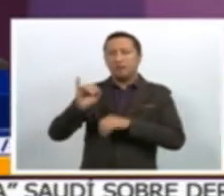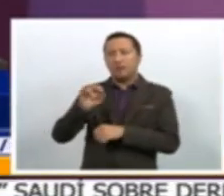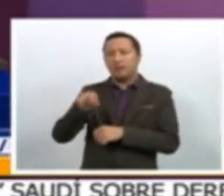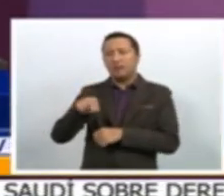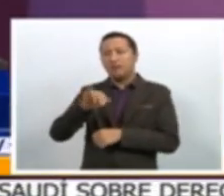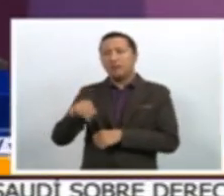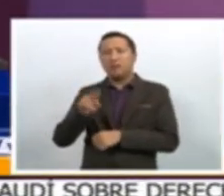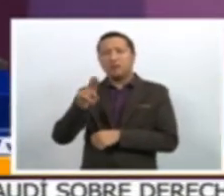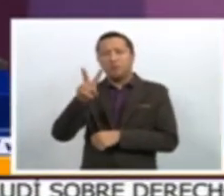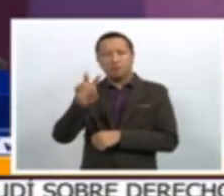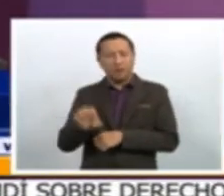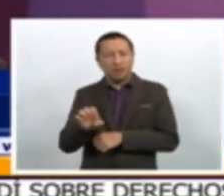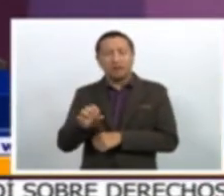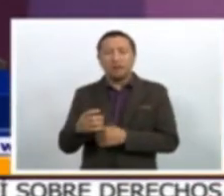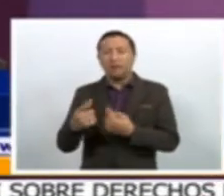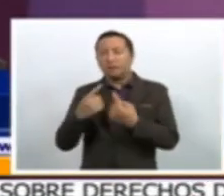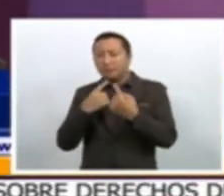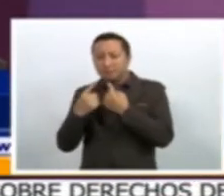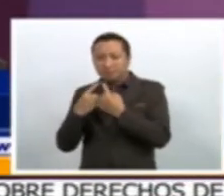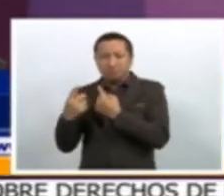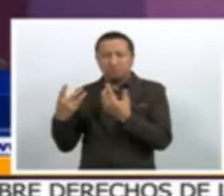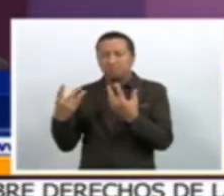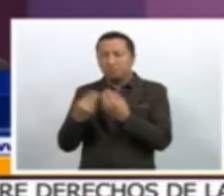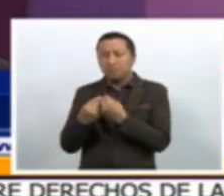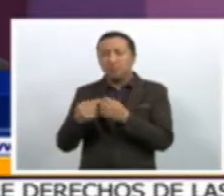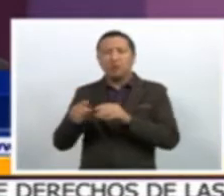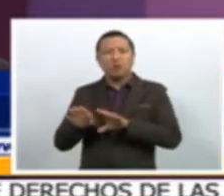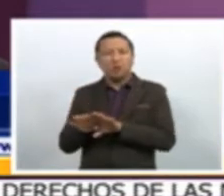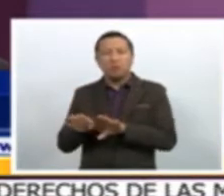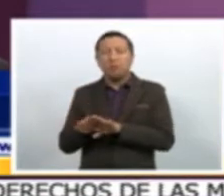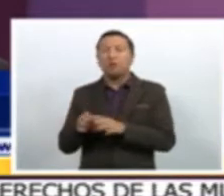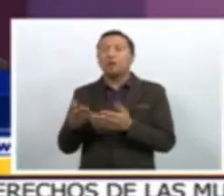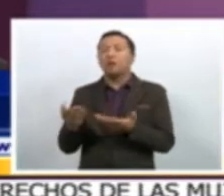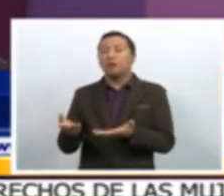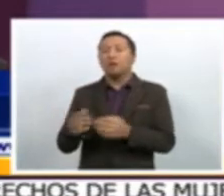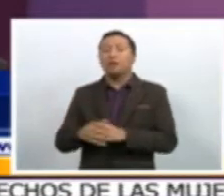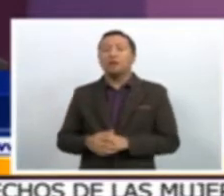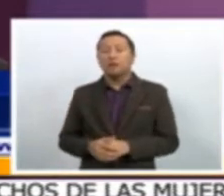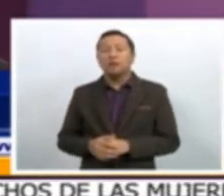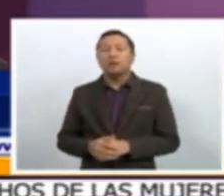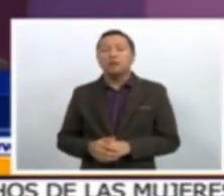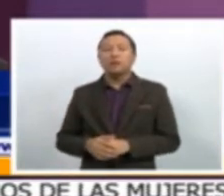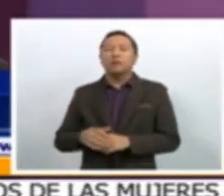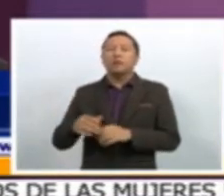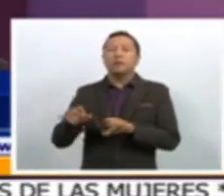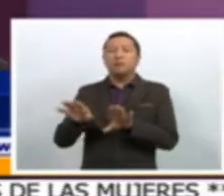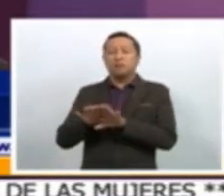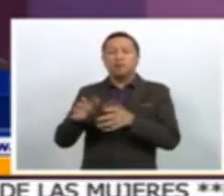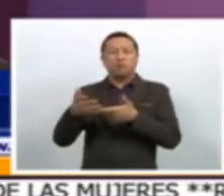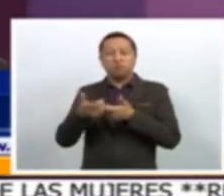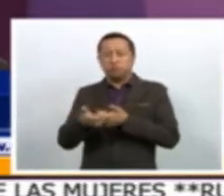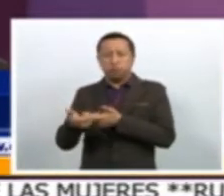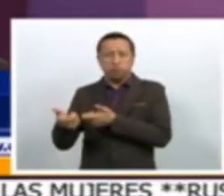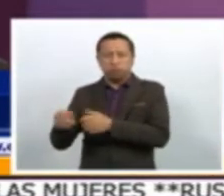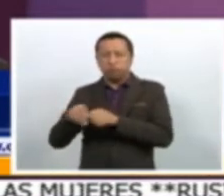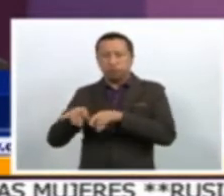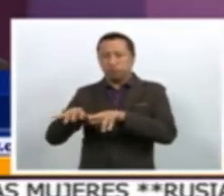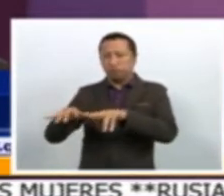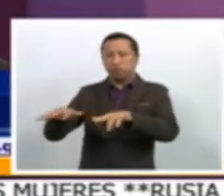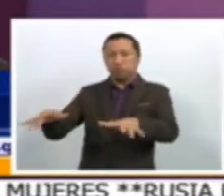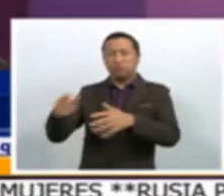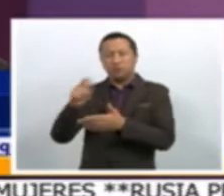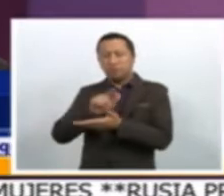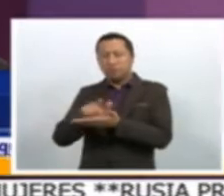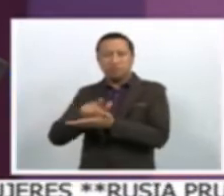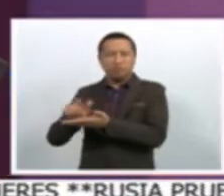estas desinfecciones, ¿no?, vía termonebulización, que es una nube de amplio espectro que permite llegar a más lugares, apoyando a los